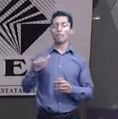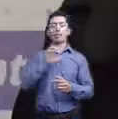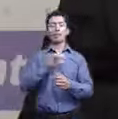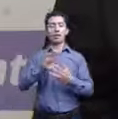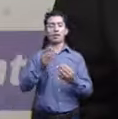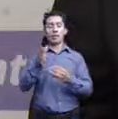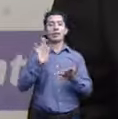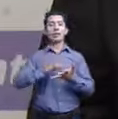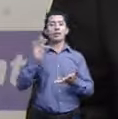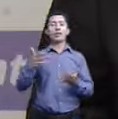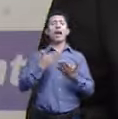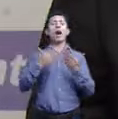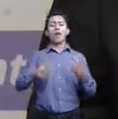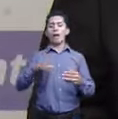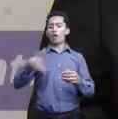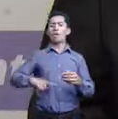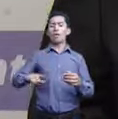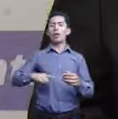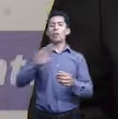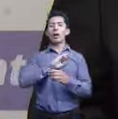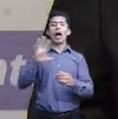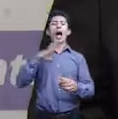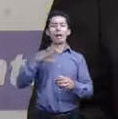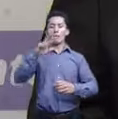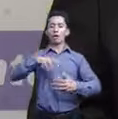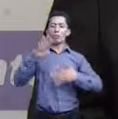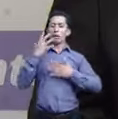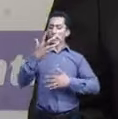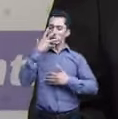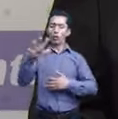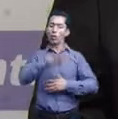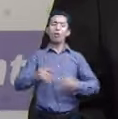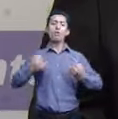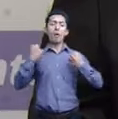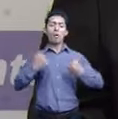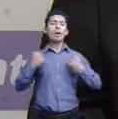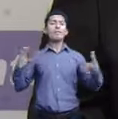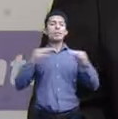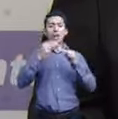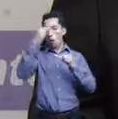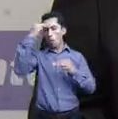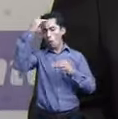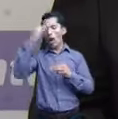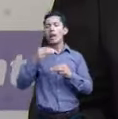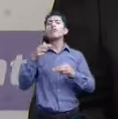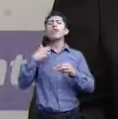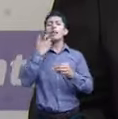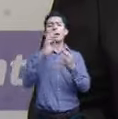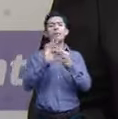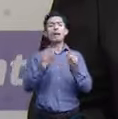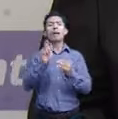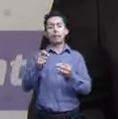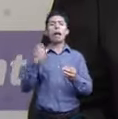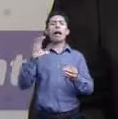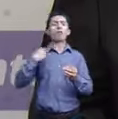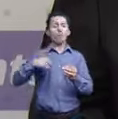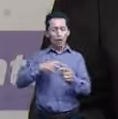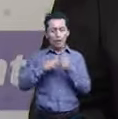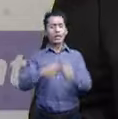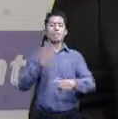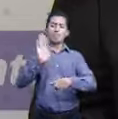candidata. Gracias. Hoy este gobierno tiene un gran compromiso con todos los jóvenes de Misquiahuala. Hoy comentarles que vamos a